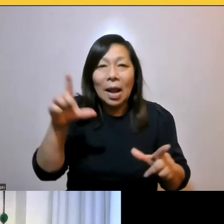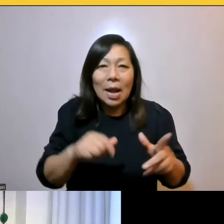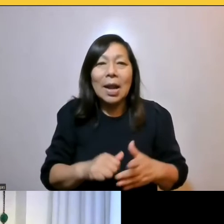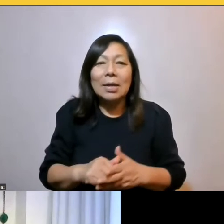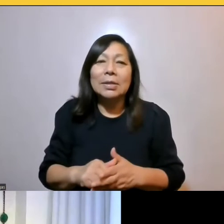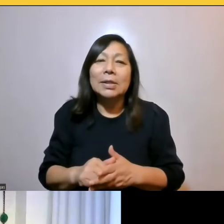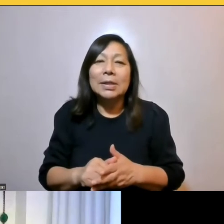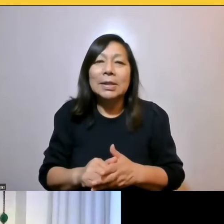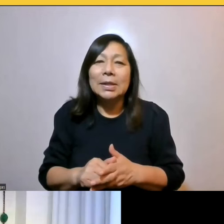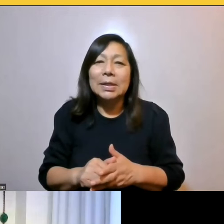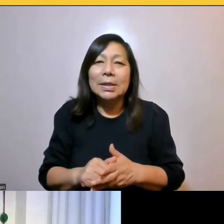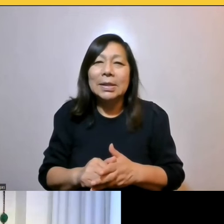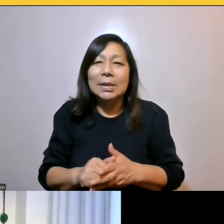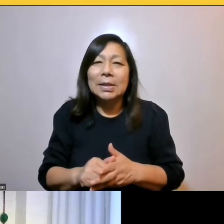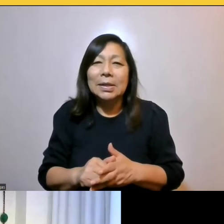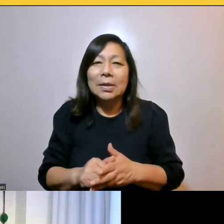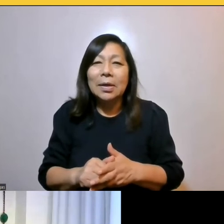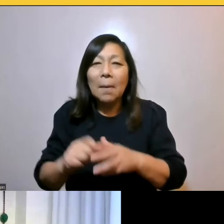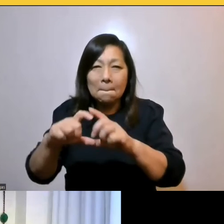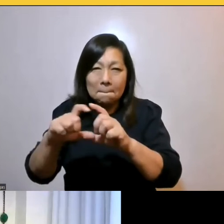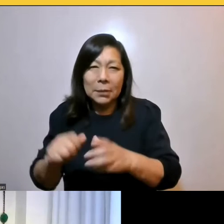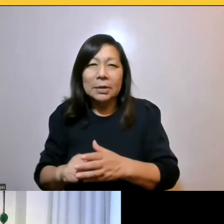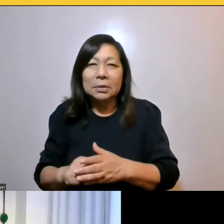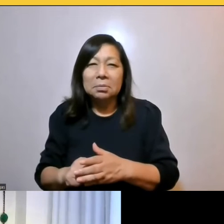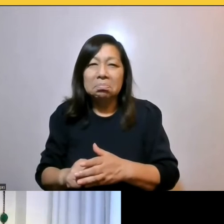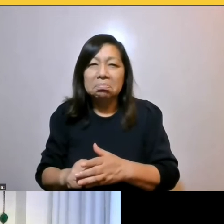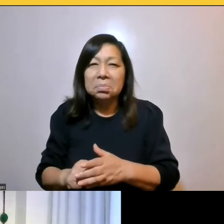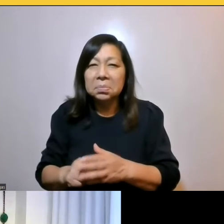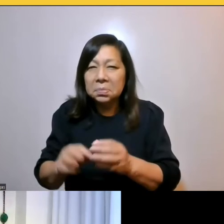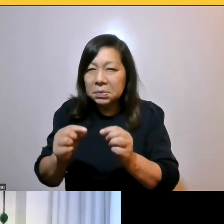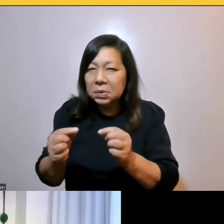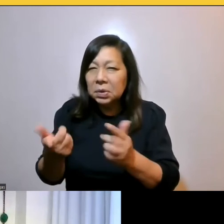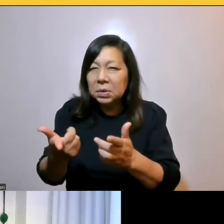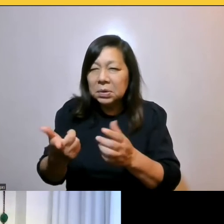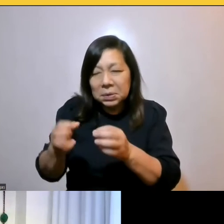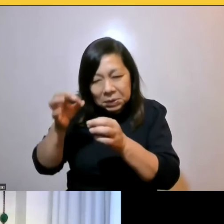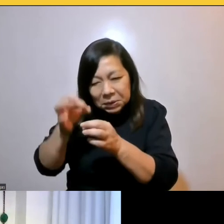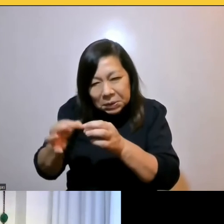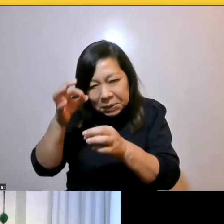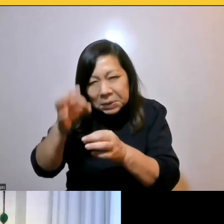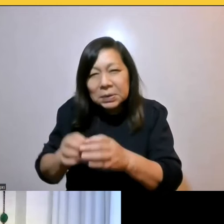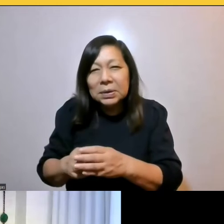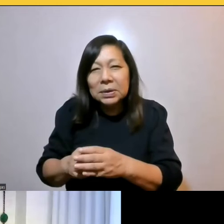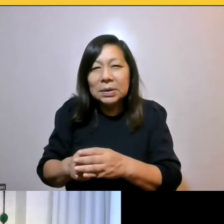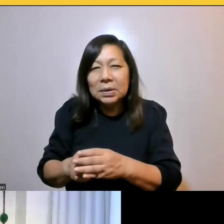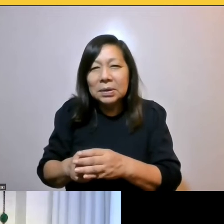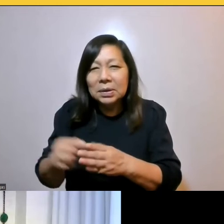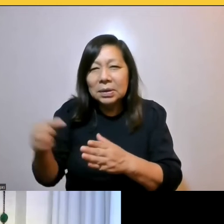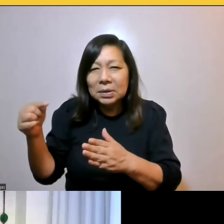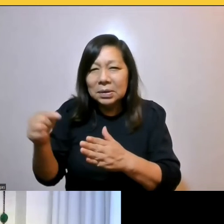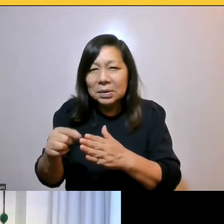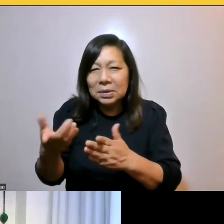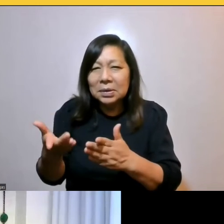el pH. En el consultorio podemos poner el espéculo. Existen unas tiras reactivas, que es un papelito que solo lo Ujú, mojamos